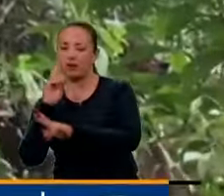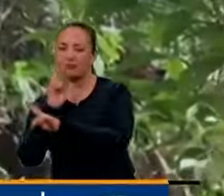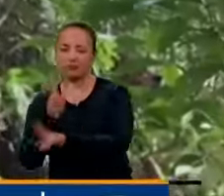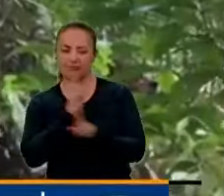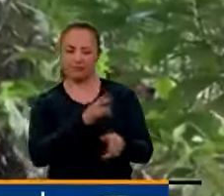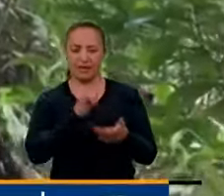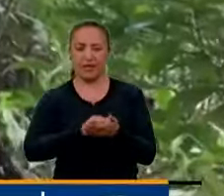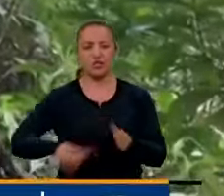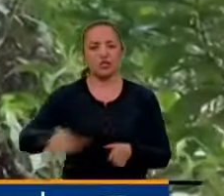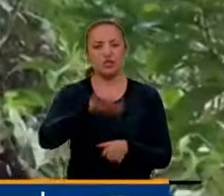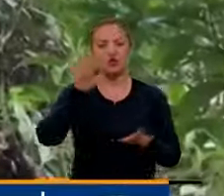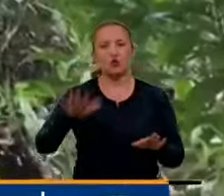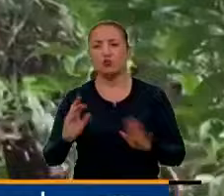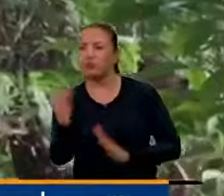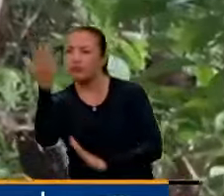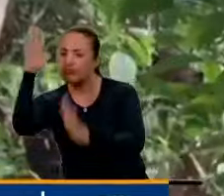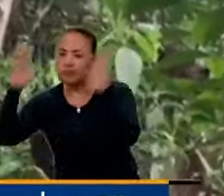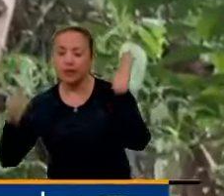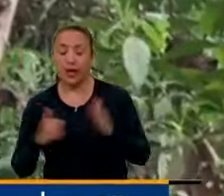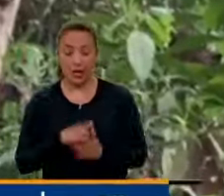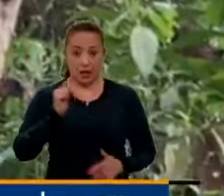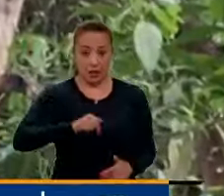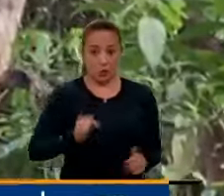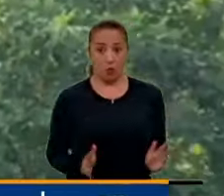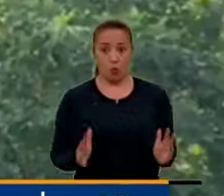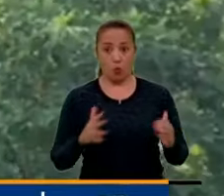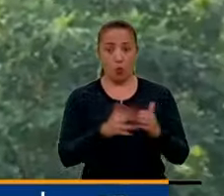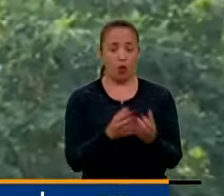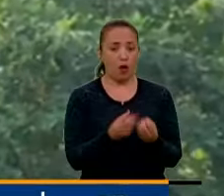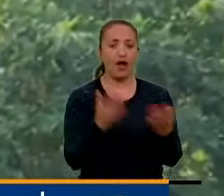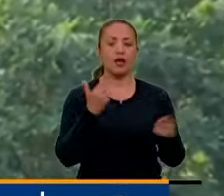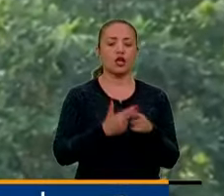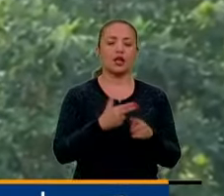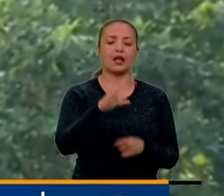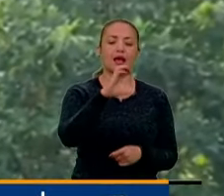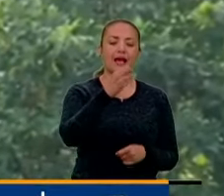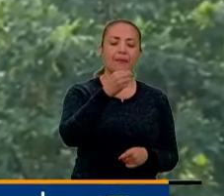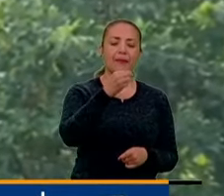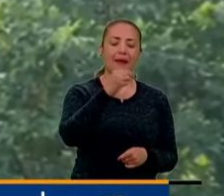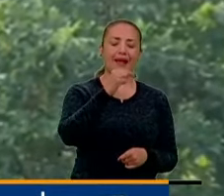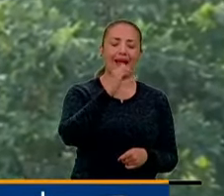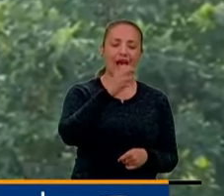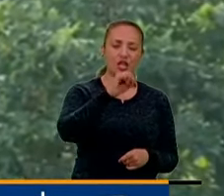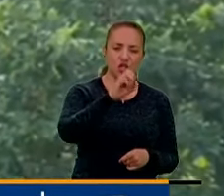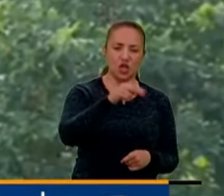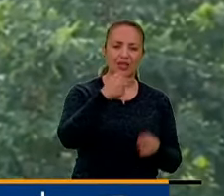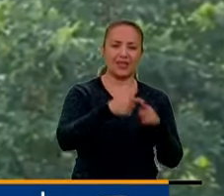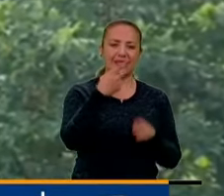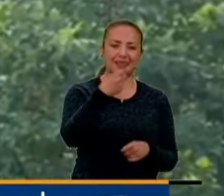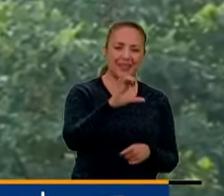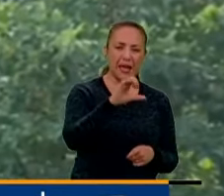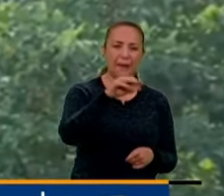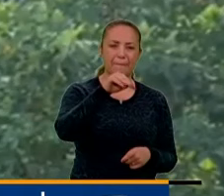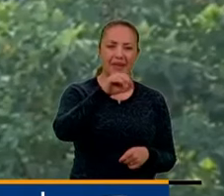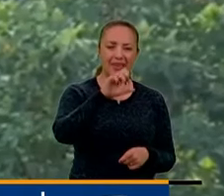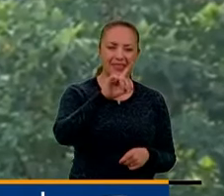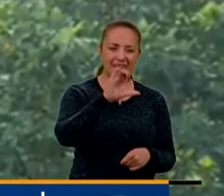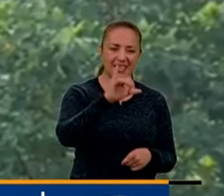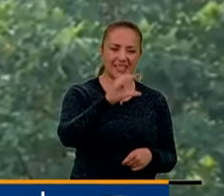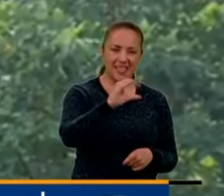rutas turísticas. Aquí en Mocoa hay muchos lugares, está el Cañón del Mandillaco, está la cascada, las cascadas Ojo de